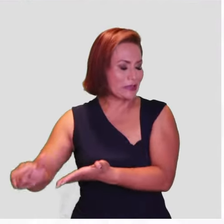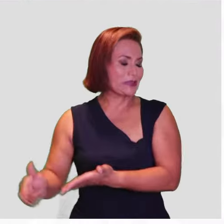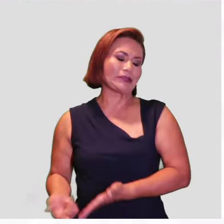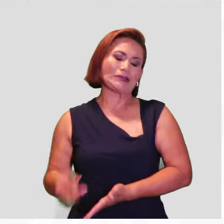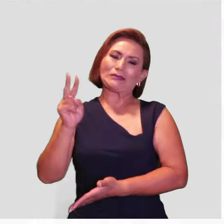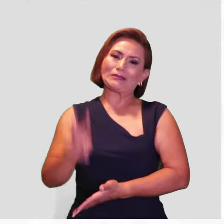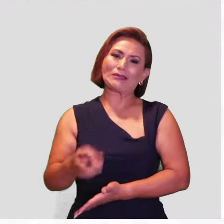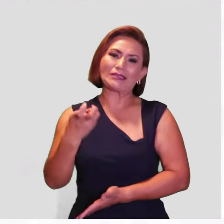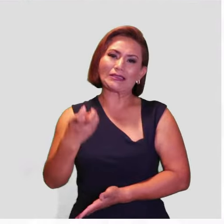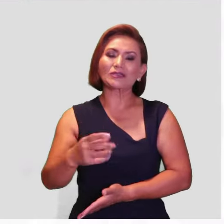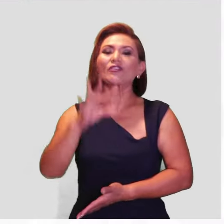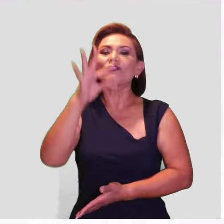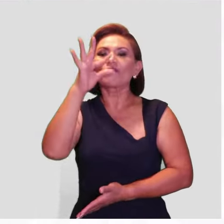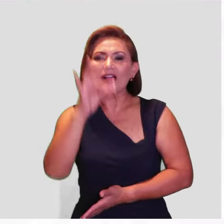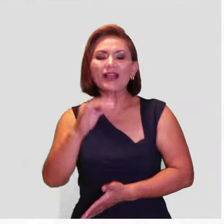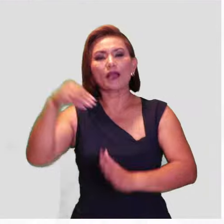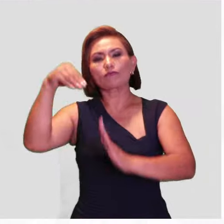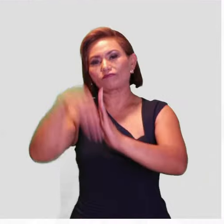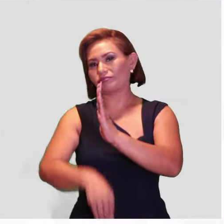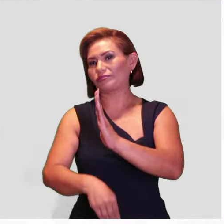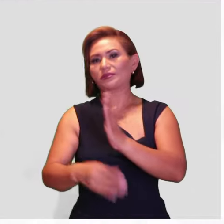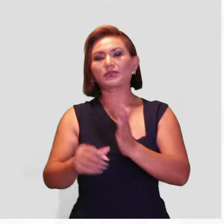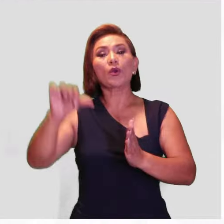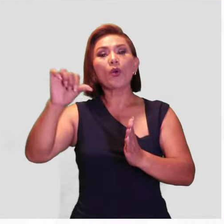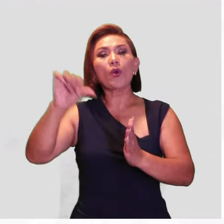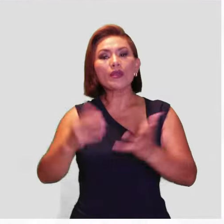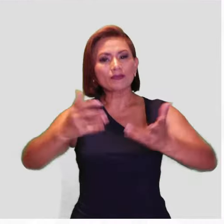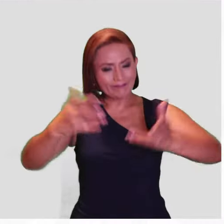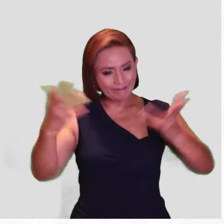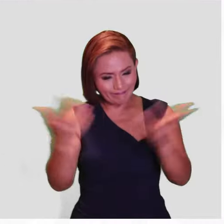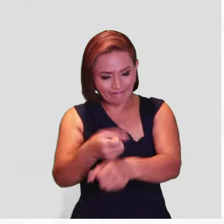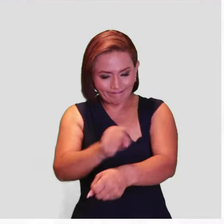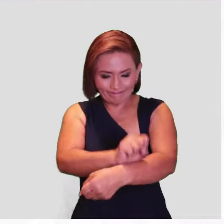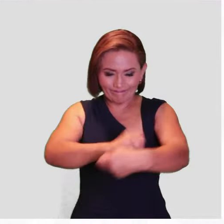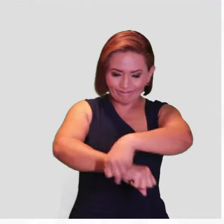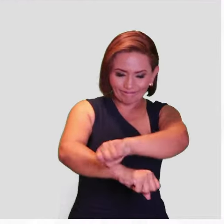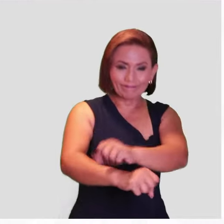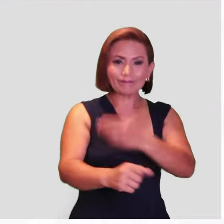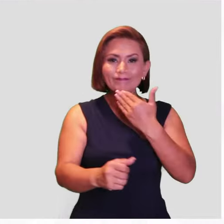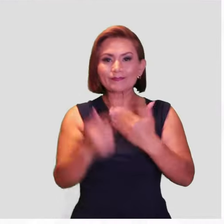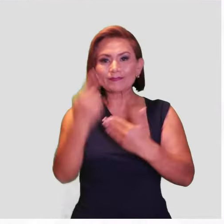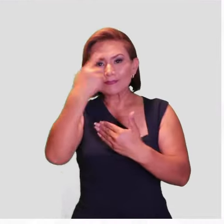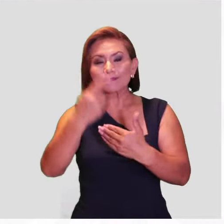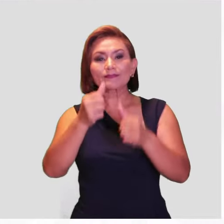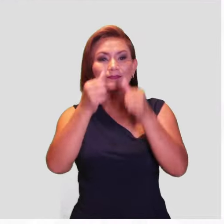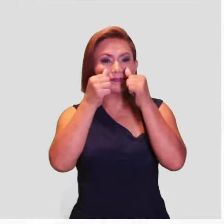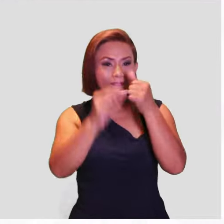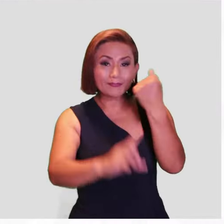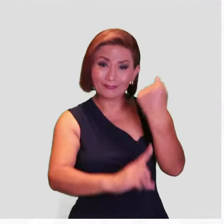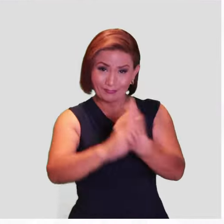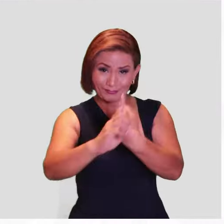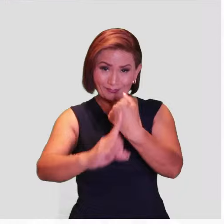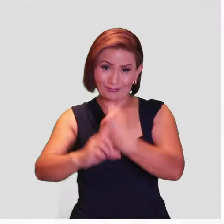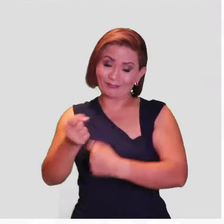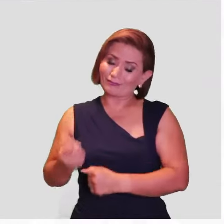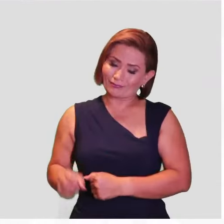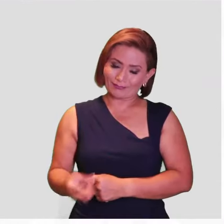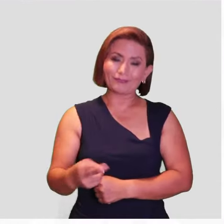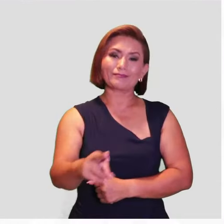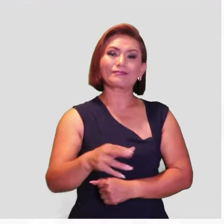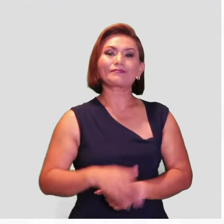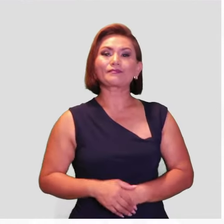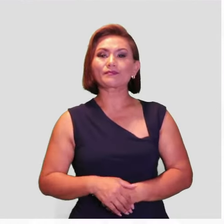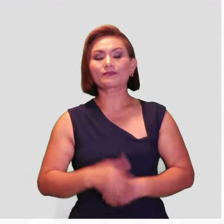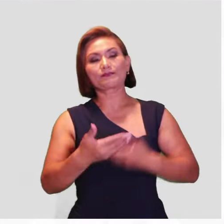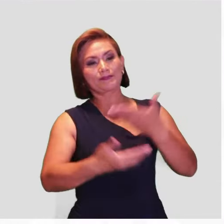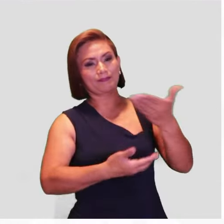verdaderamente deficientes. Hoy tenemos que poner manos a la obra para poder atender estos principales problemas que tiene San Juan. Muchas